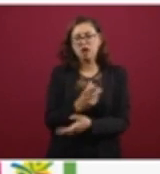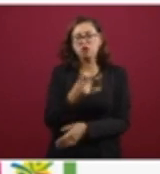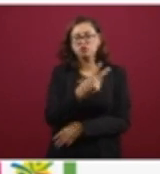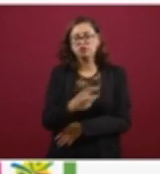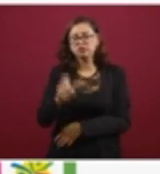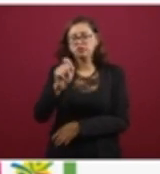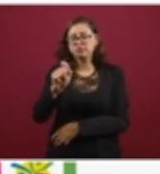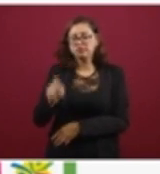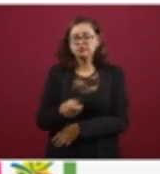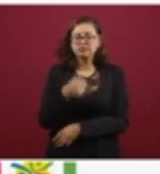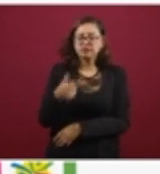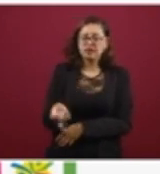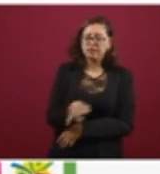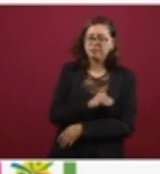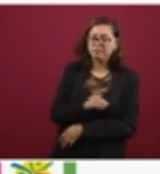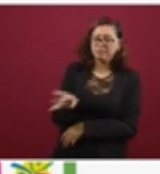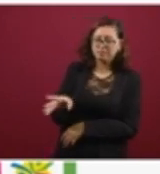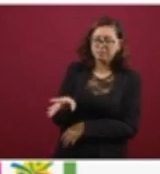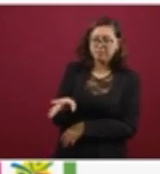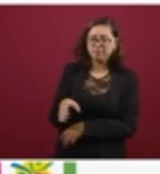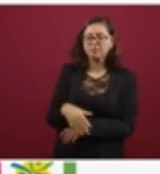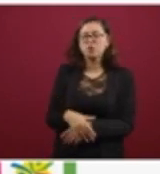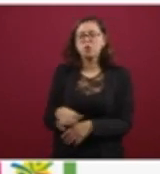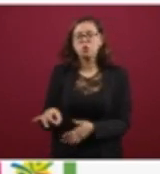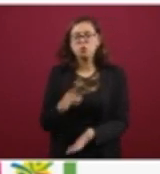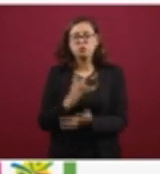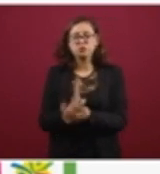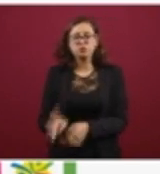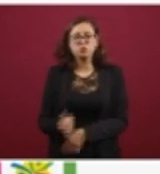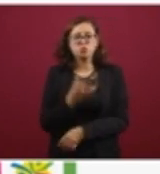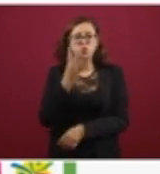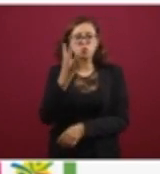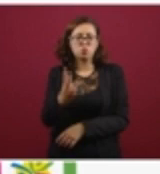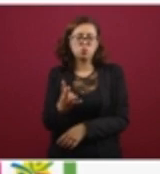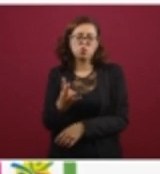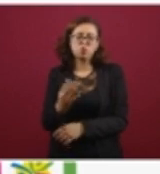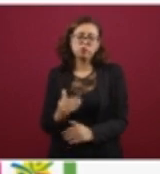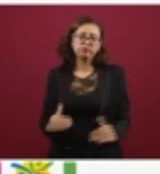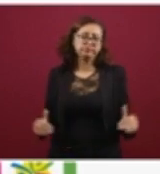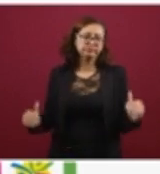216 fueron derrotas y solamente hubo 4 empates.